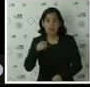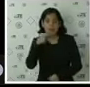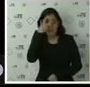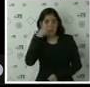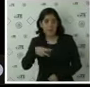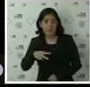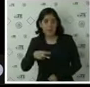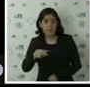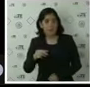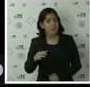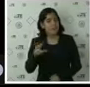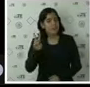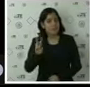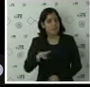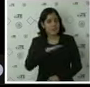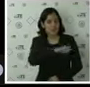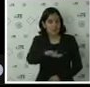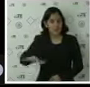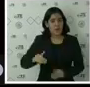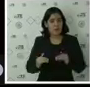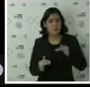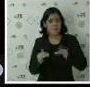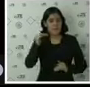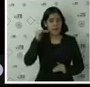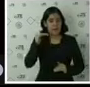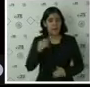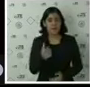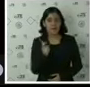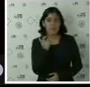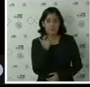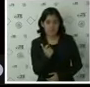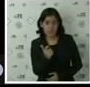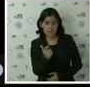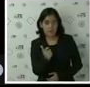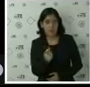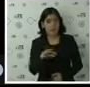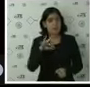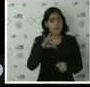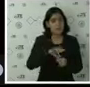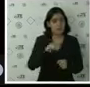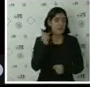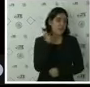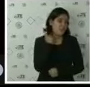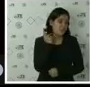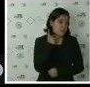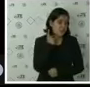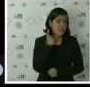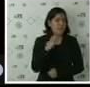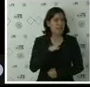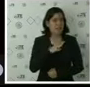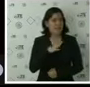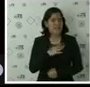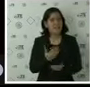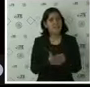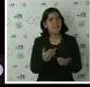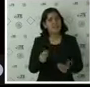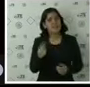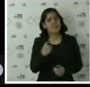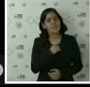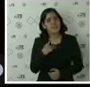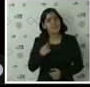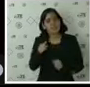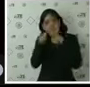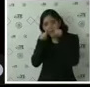asimetrías sociales, socioeconómicas, incluso políticas, hay muchísimas. Y es algo en lo que hay que poner, pues, mucha